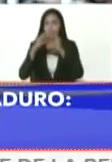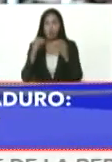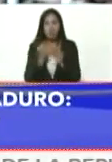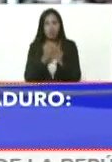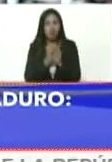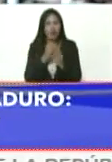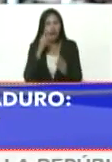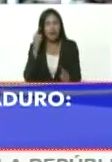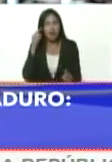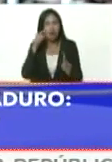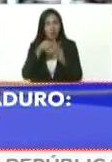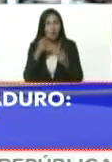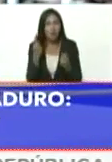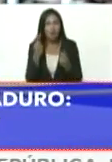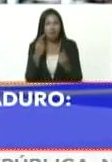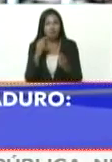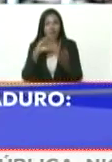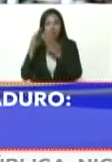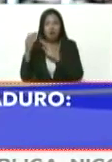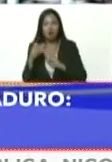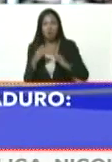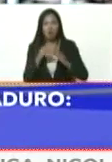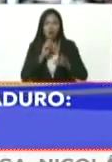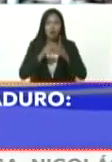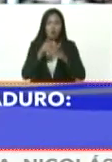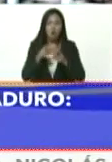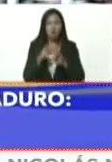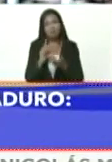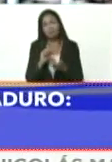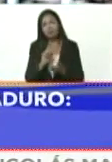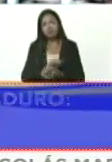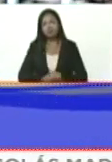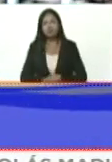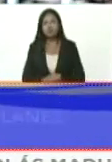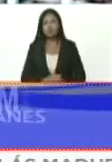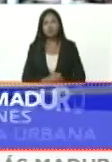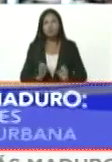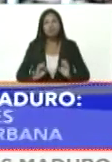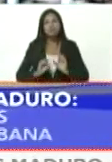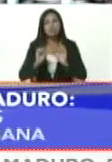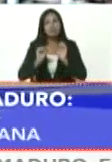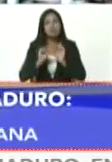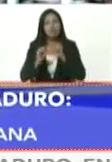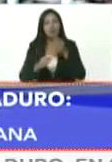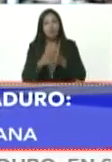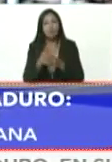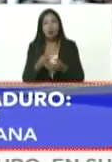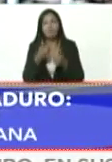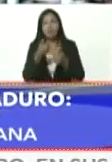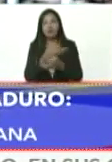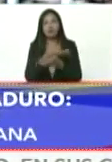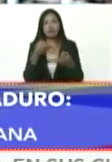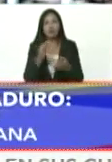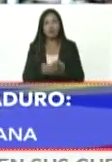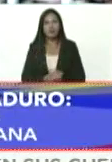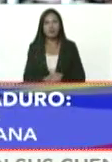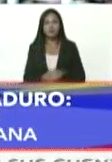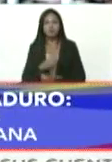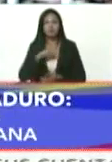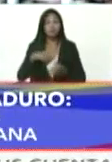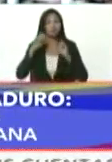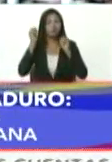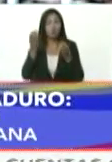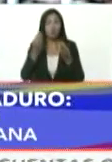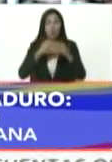la idea de la comuna. En algunos casos se avanza, y se avanza bien. Y hemos logrado